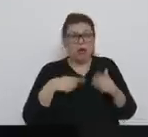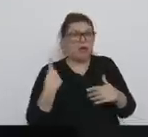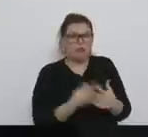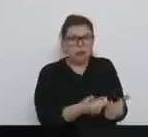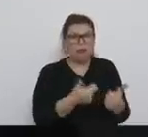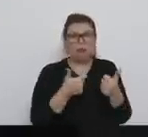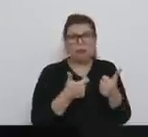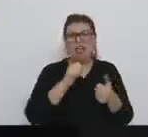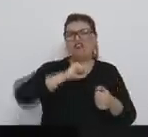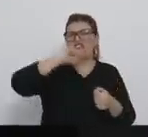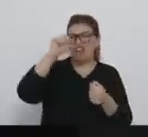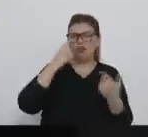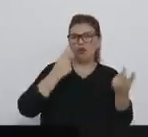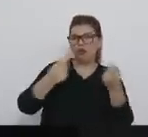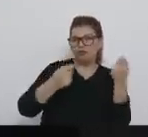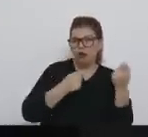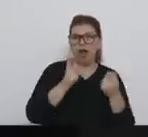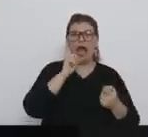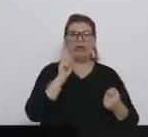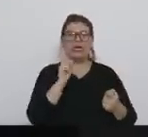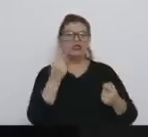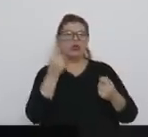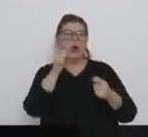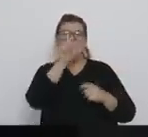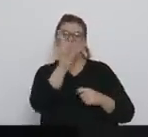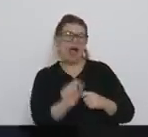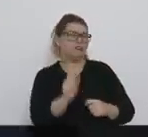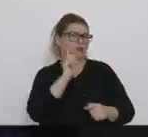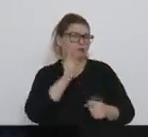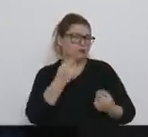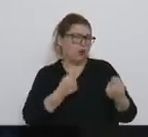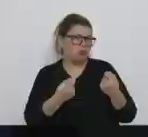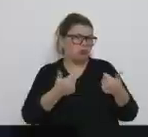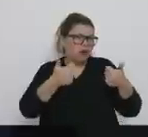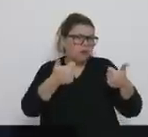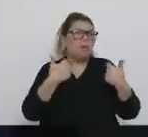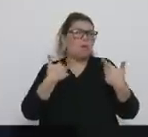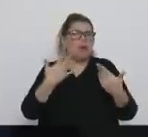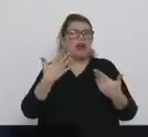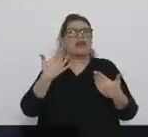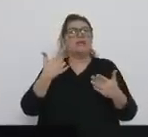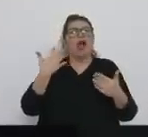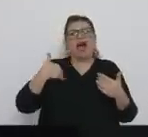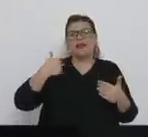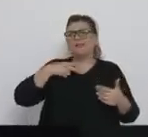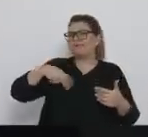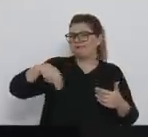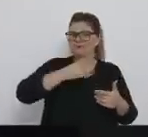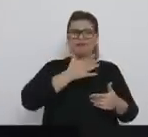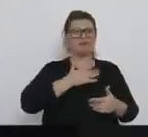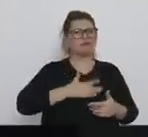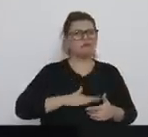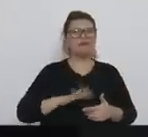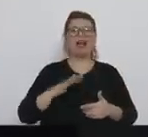inflación está controlada el riesgo-país está controlado la verdad que uno puede transitar con tranquilidad en la argentina porque no hay problema de